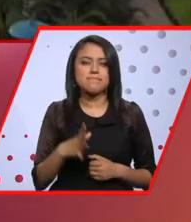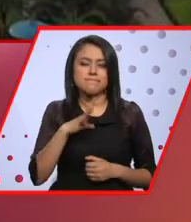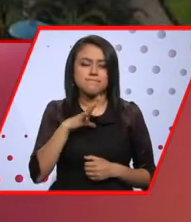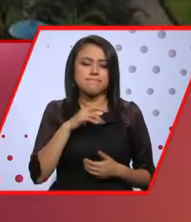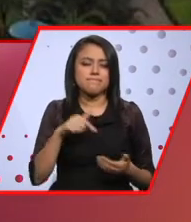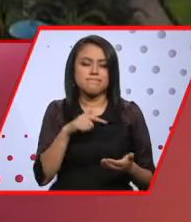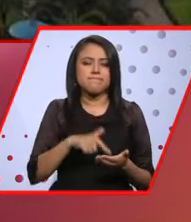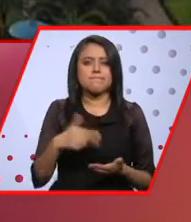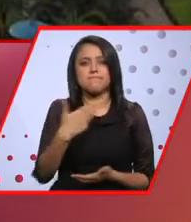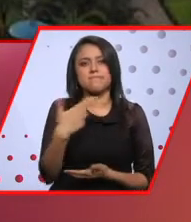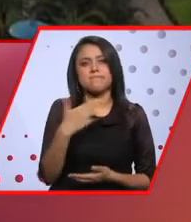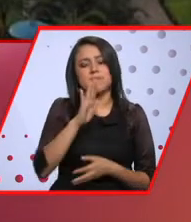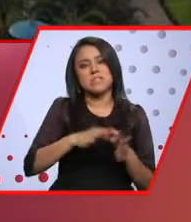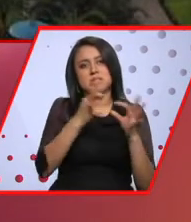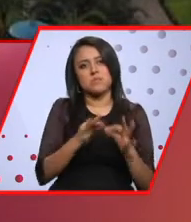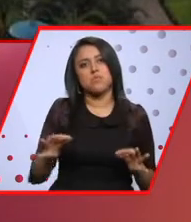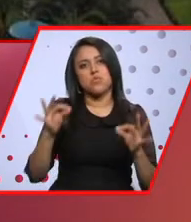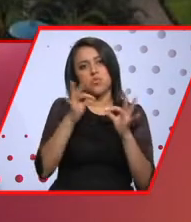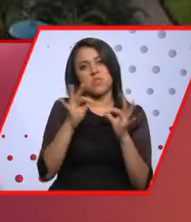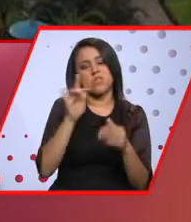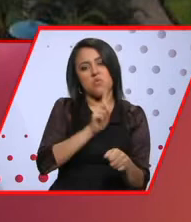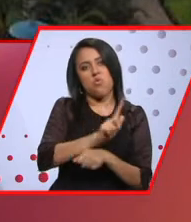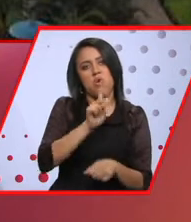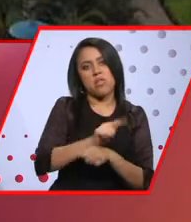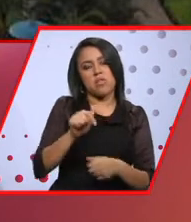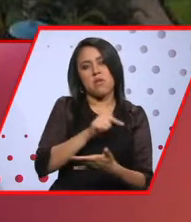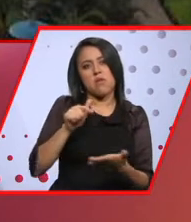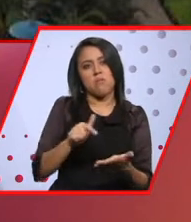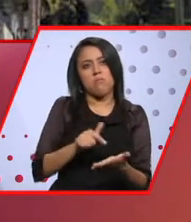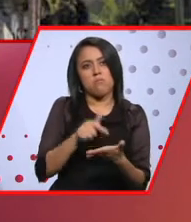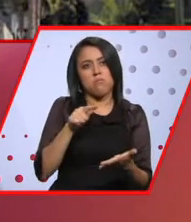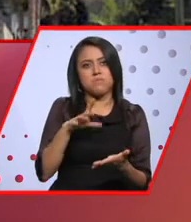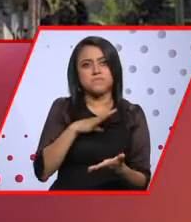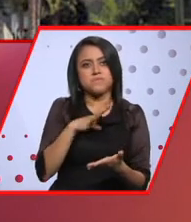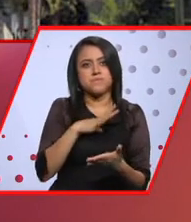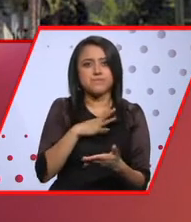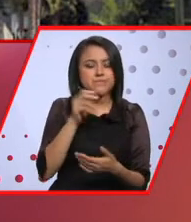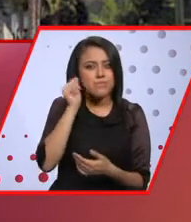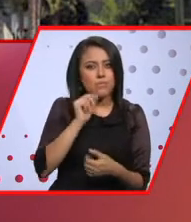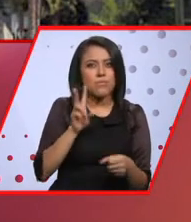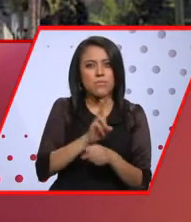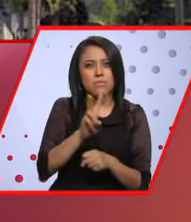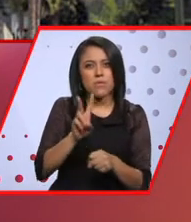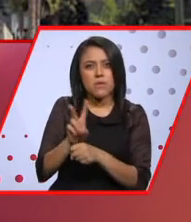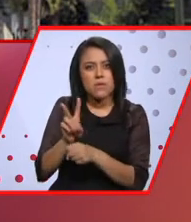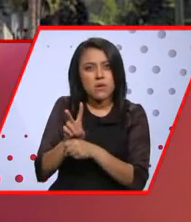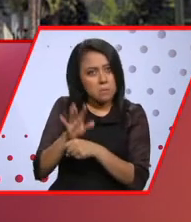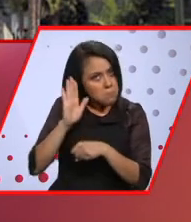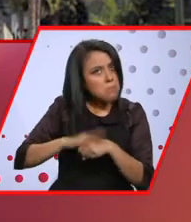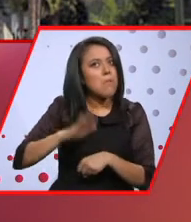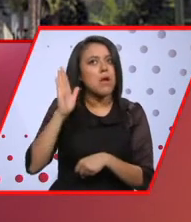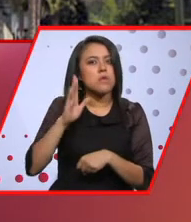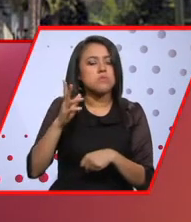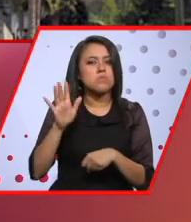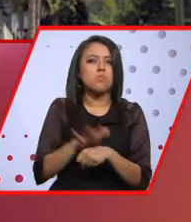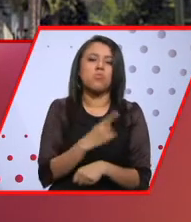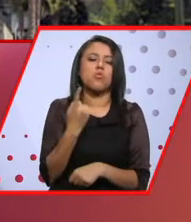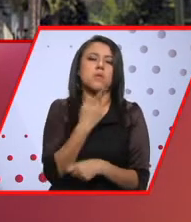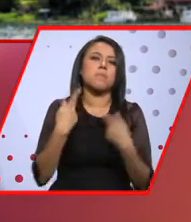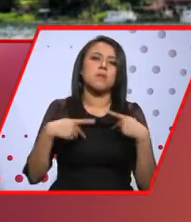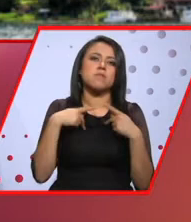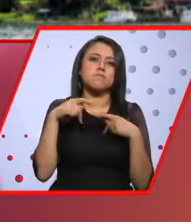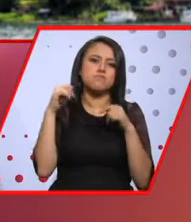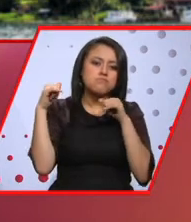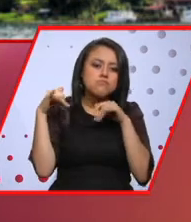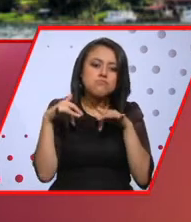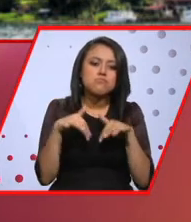más importantes de Guatemala. Es un lugar donde pues la vigilancia policíaca es alta por la alta afluencia de